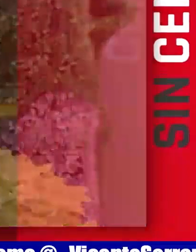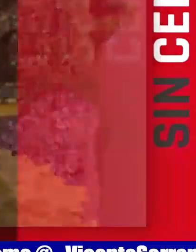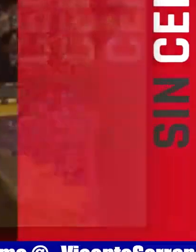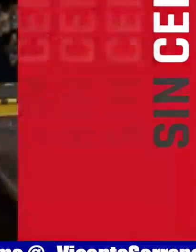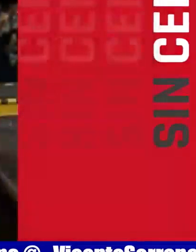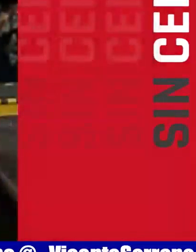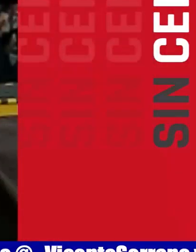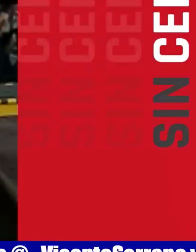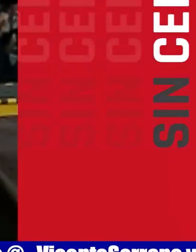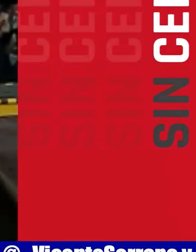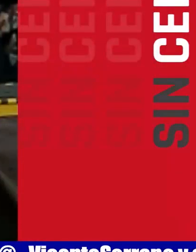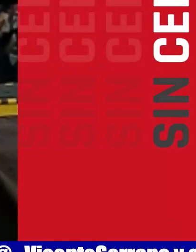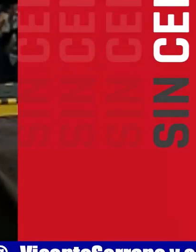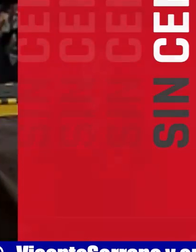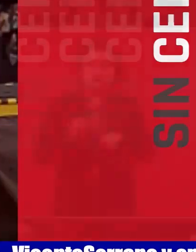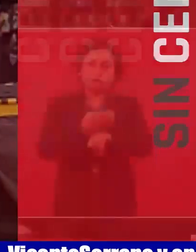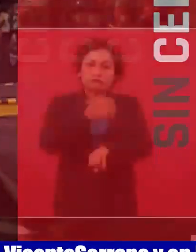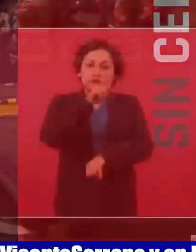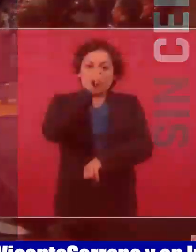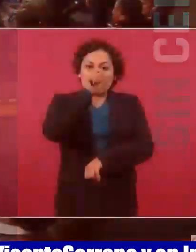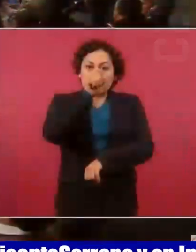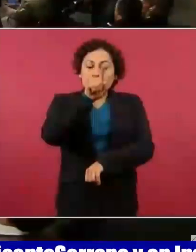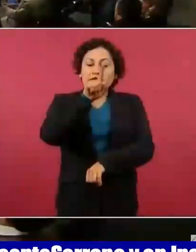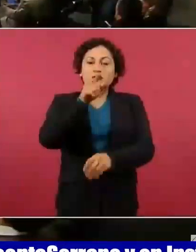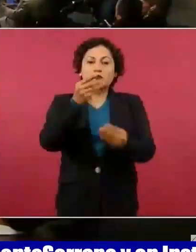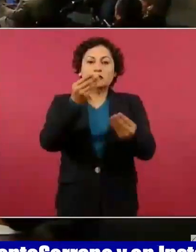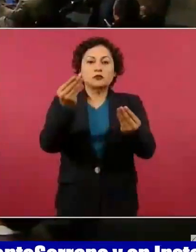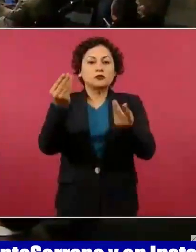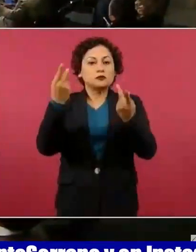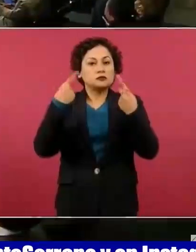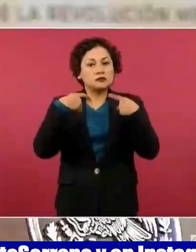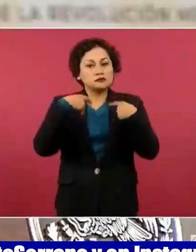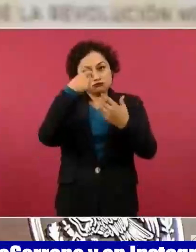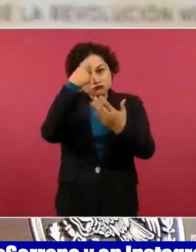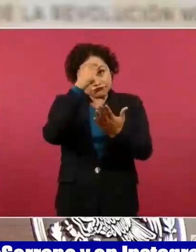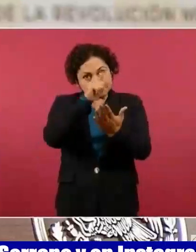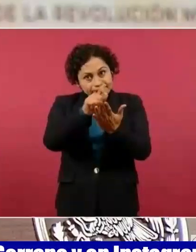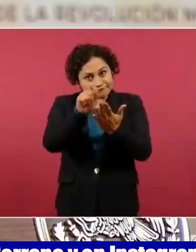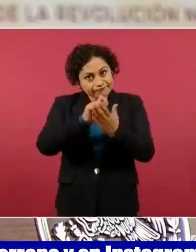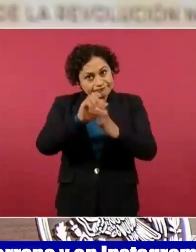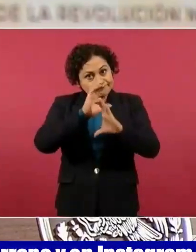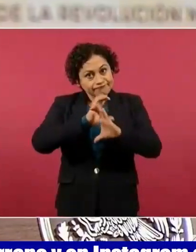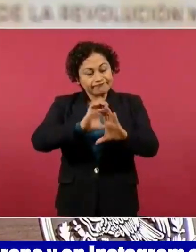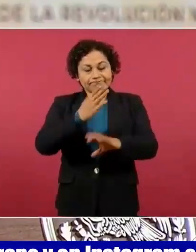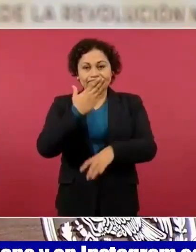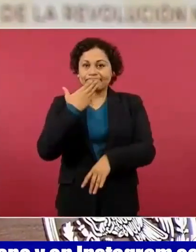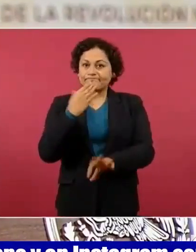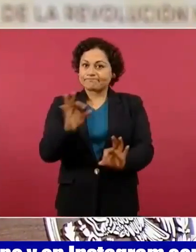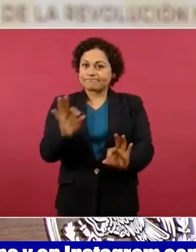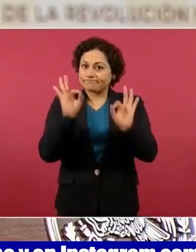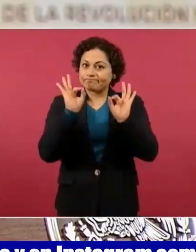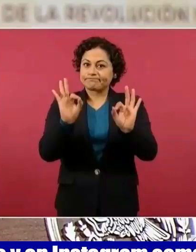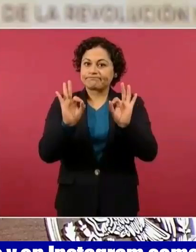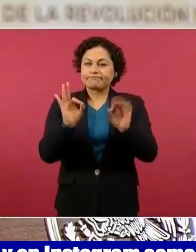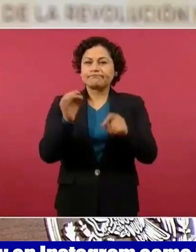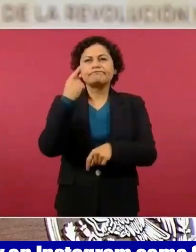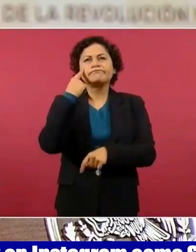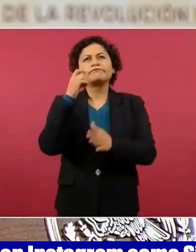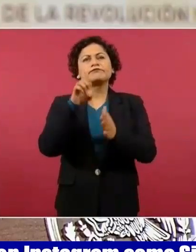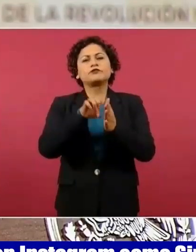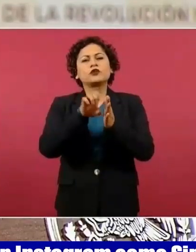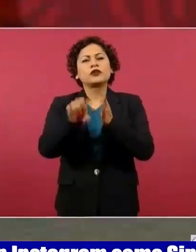nada. De inmediato dice, nada. Dice que no quiere la confrontación o que se piense que hay diferencias, que mejor no opina